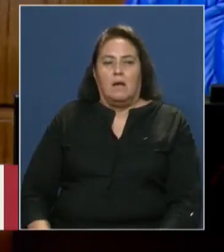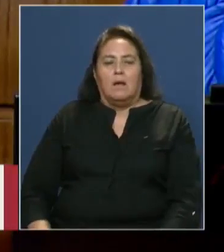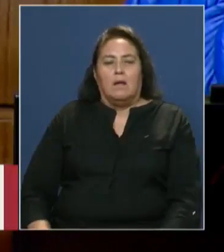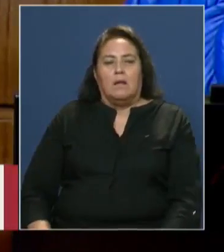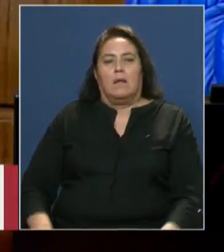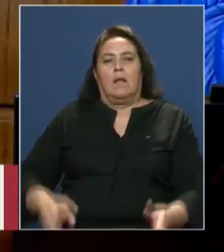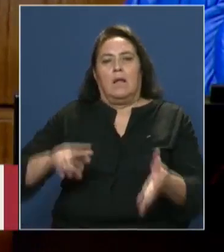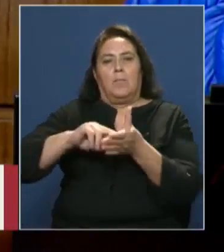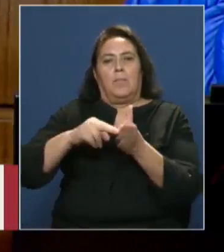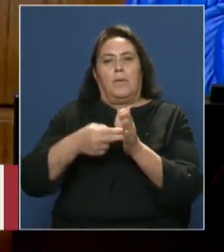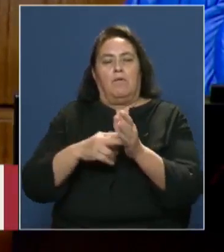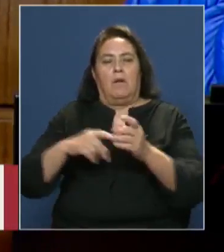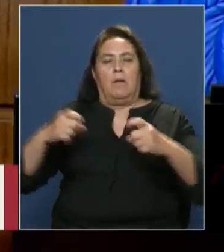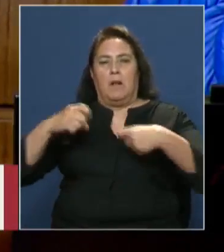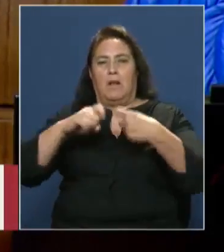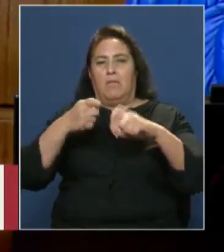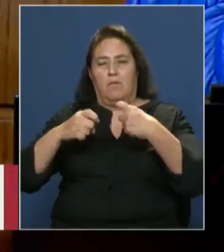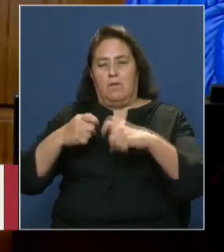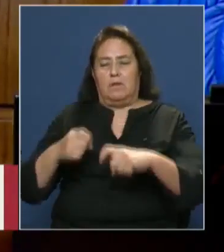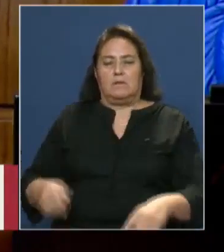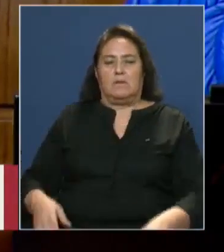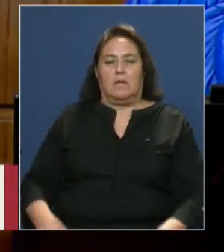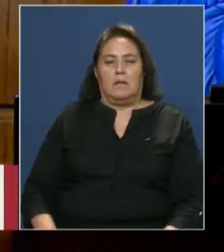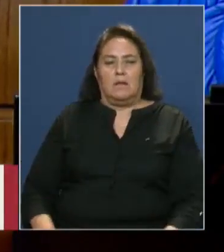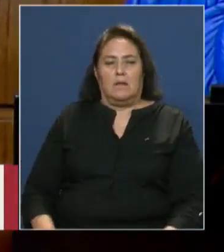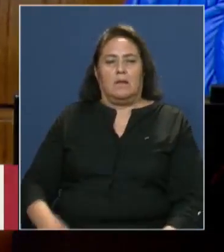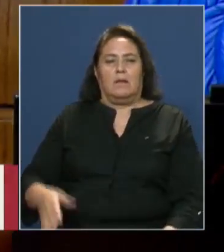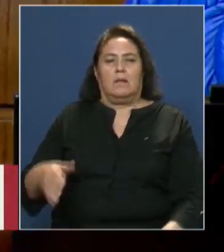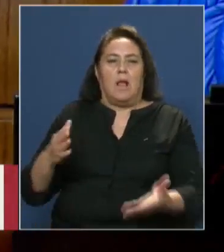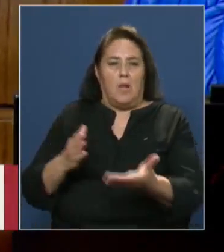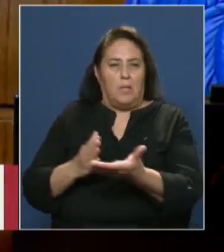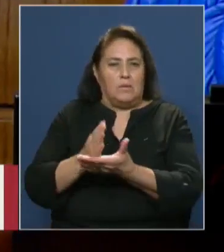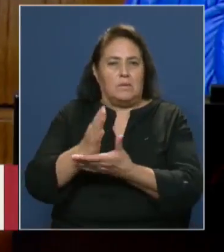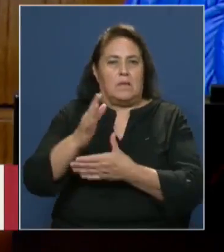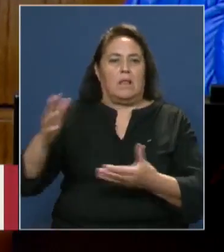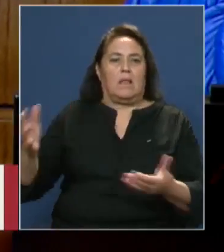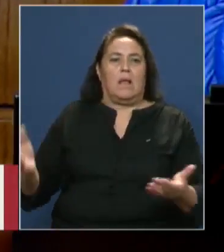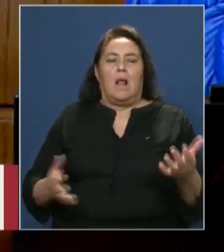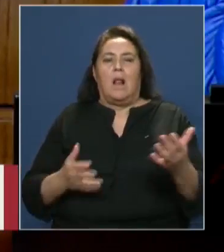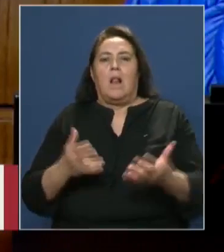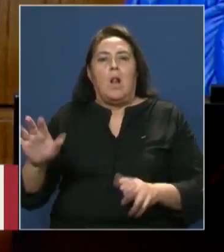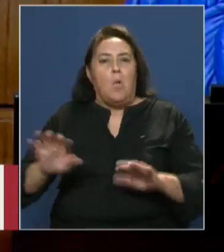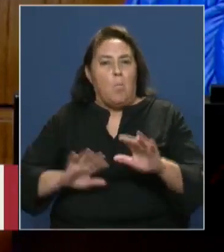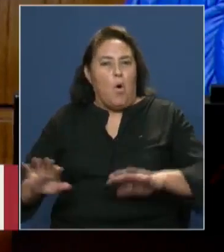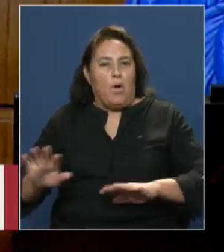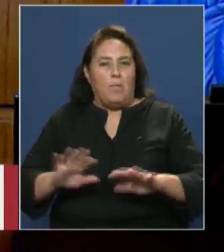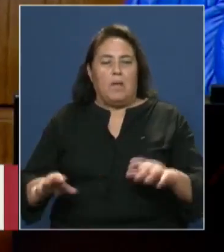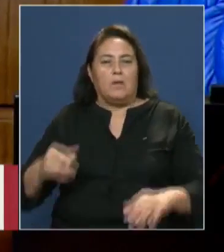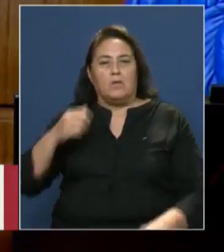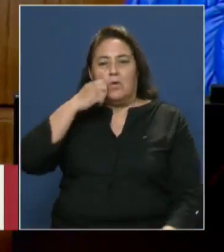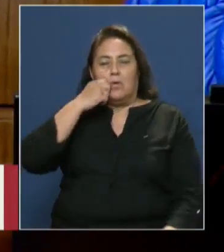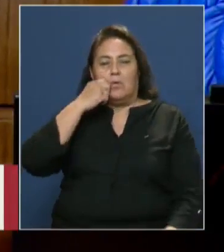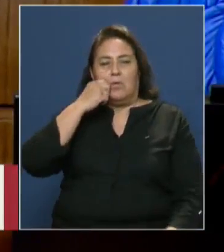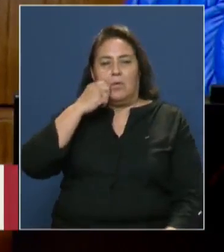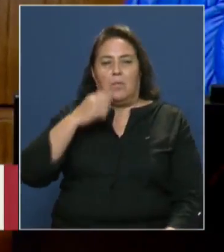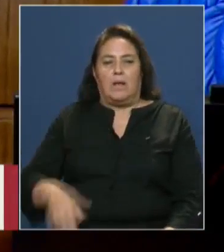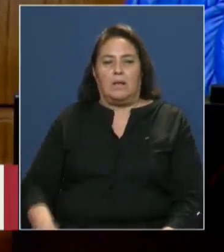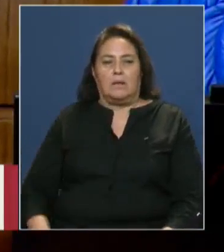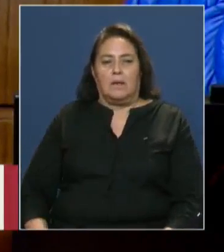de la violencia y su superación estuvo presente ya desde el inicio del movimiento humanista en la arenga pública dada por Silo, fundador de esta